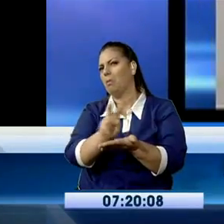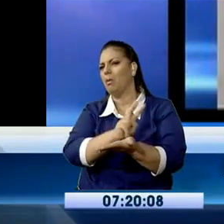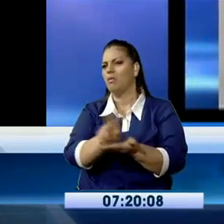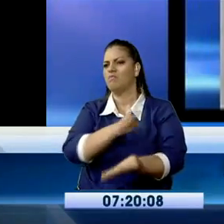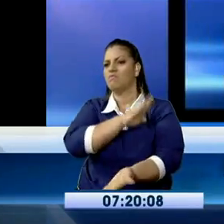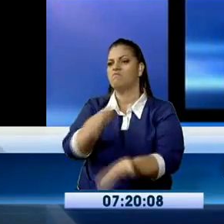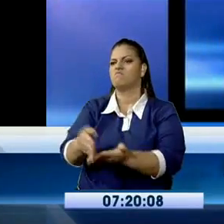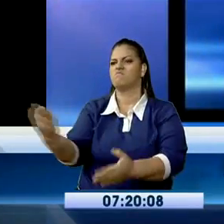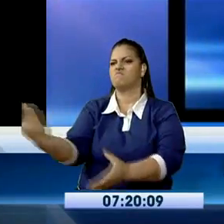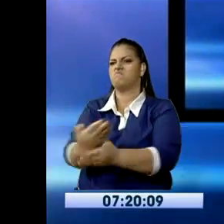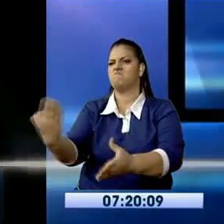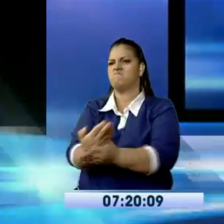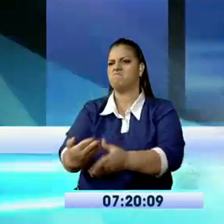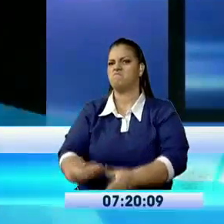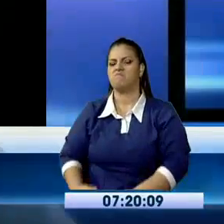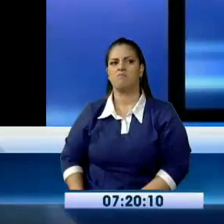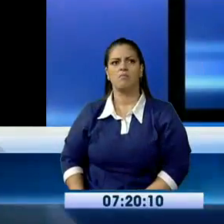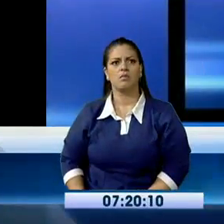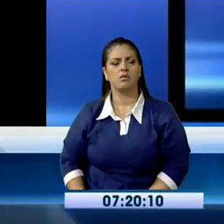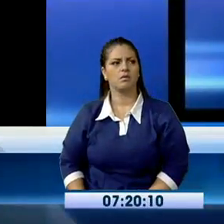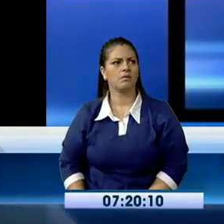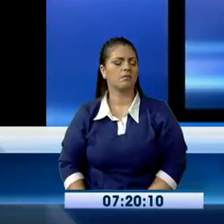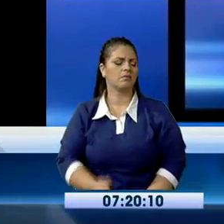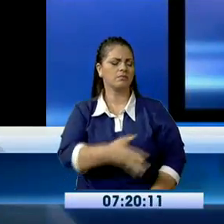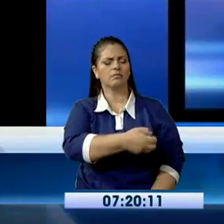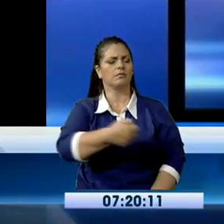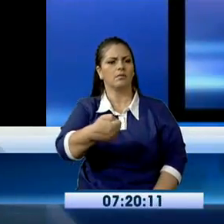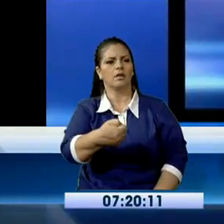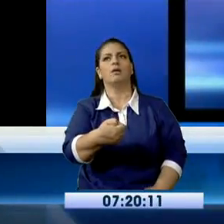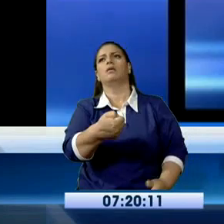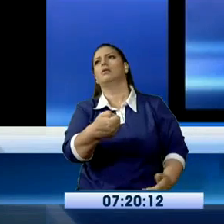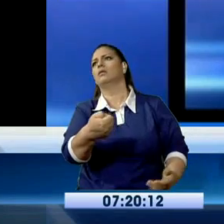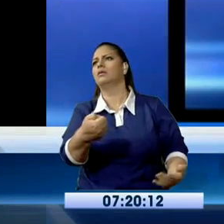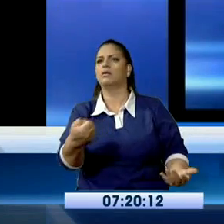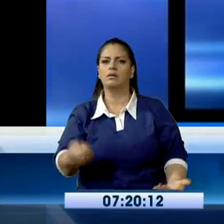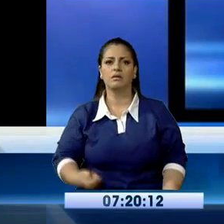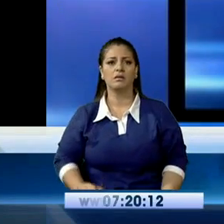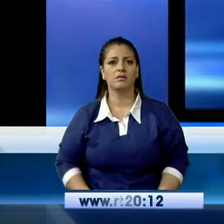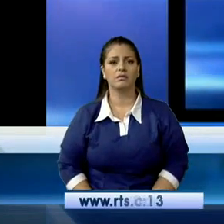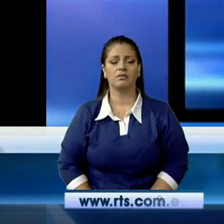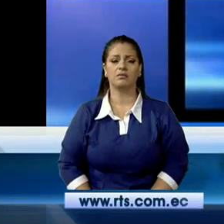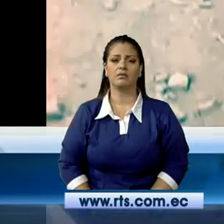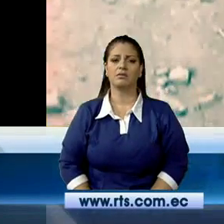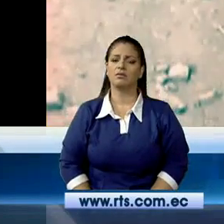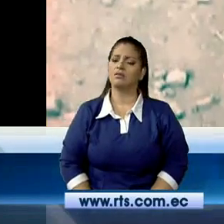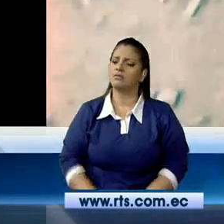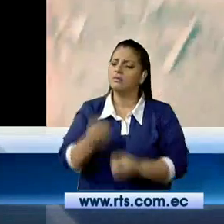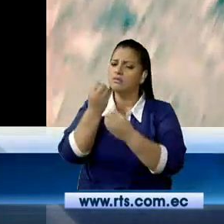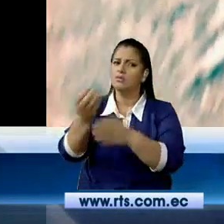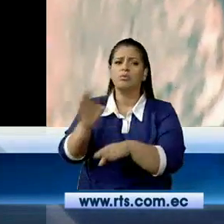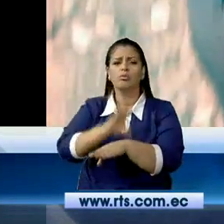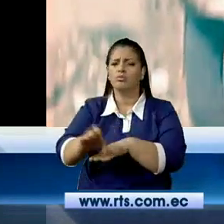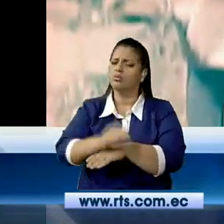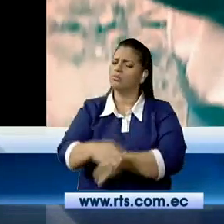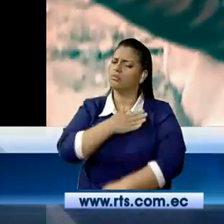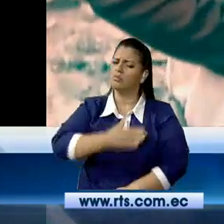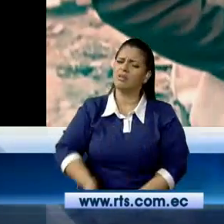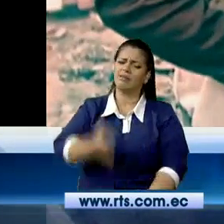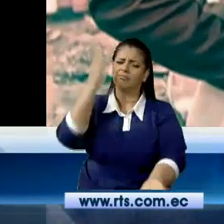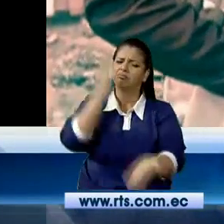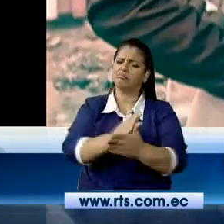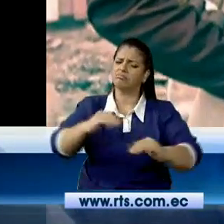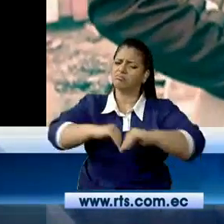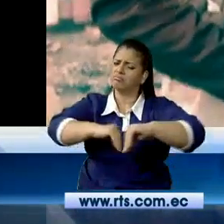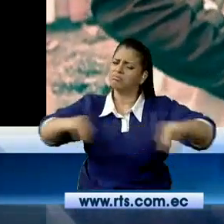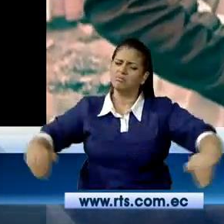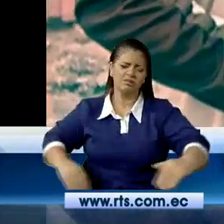brava venía, quería meterse y ella le abría. Pues yo siempre decía a la vecina, la contaba ya de ese señor. El día del suceso, la mujer se